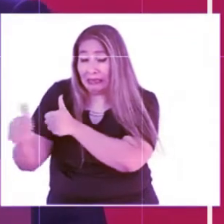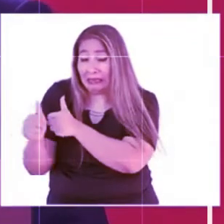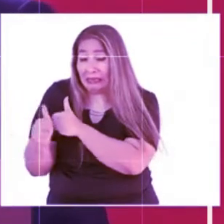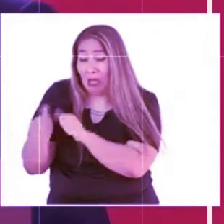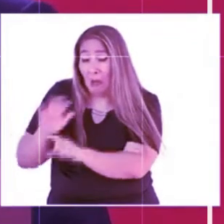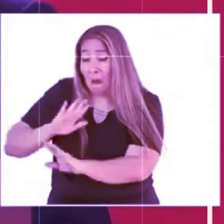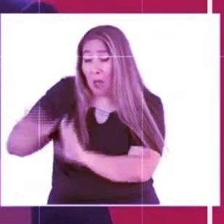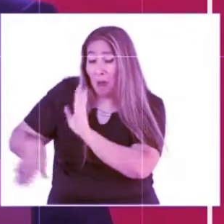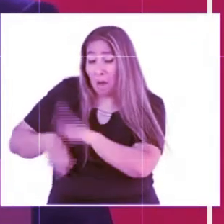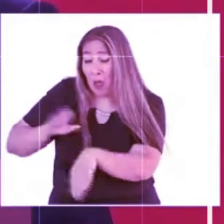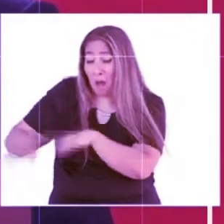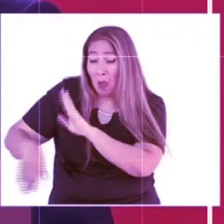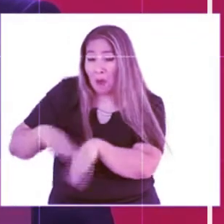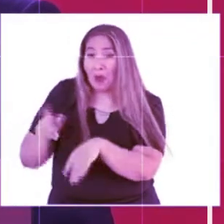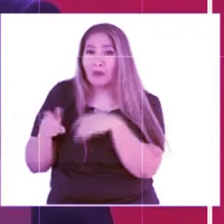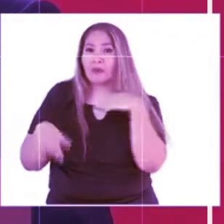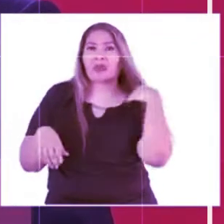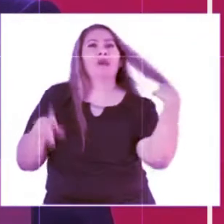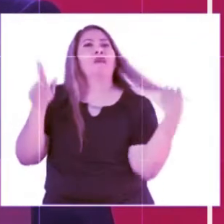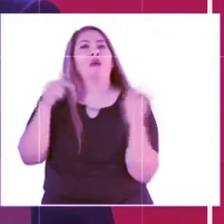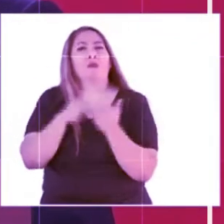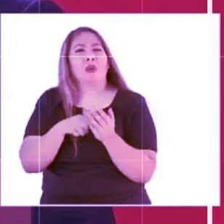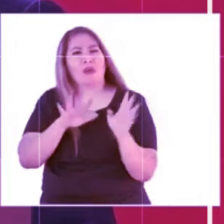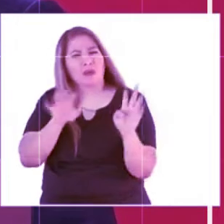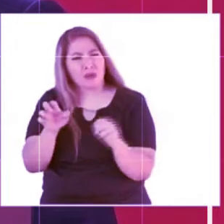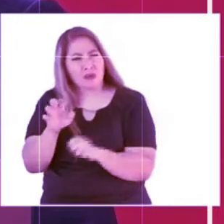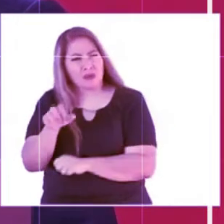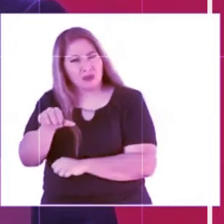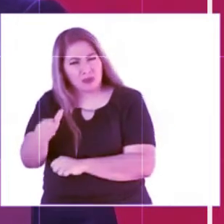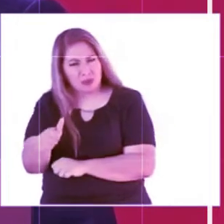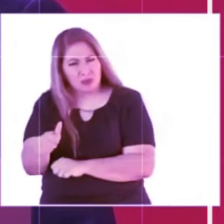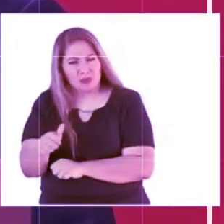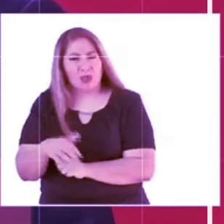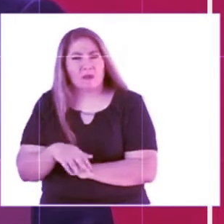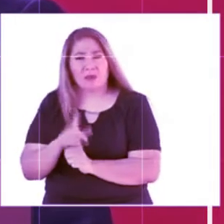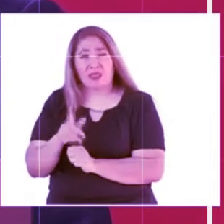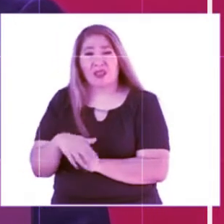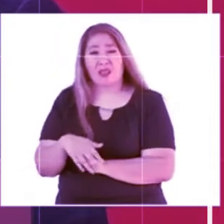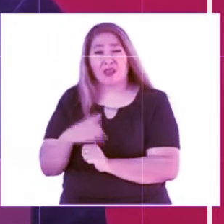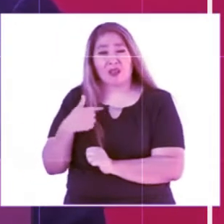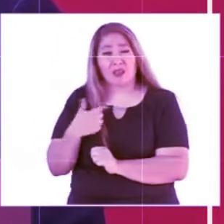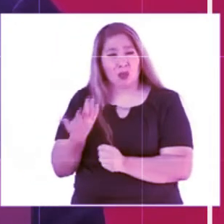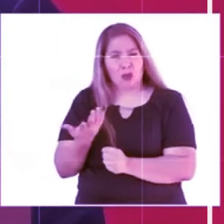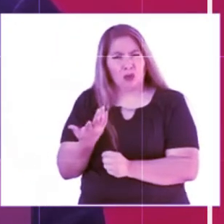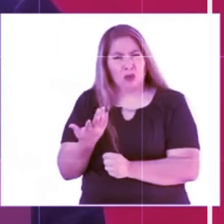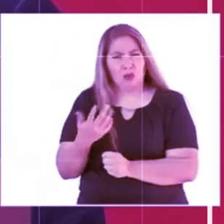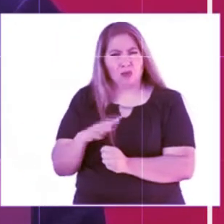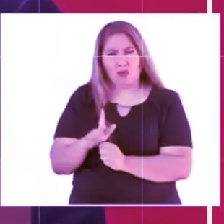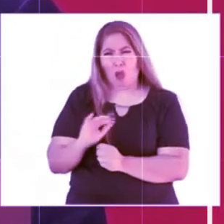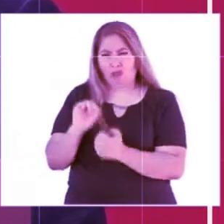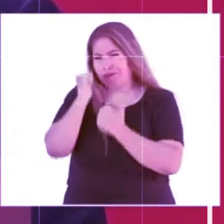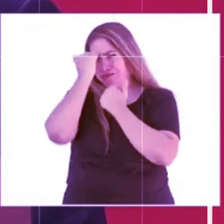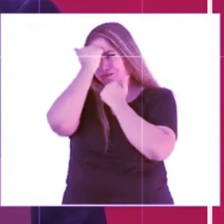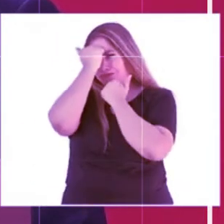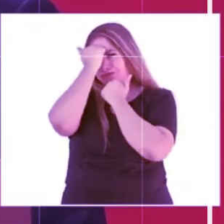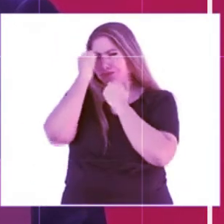Torreón de 1911, lo que emergió no fue